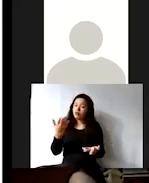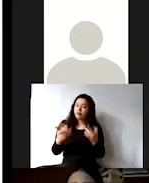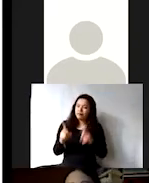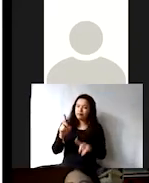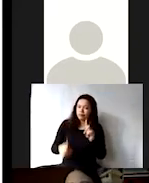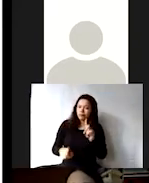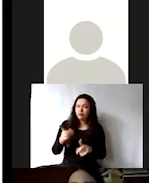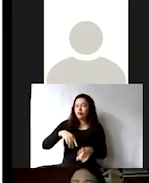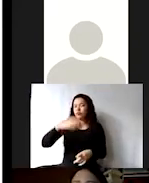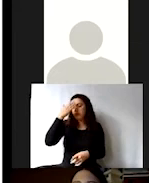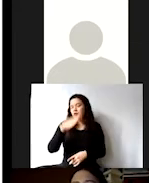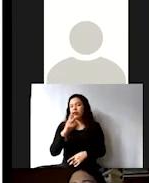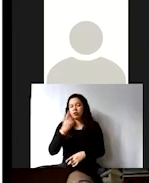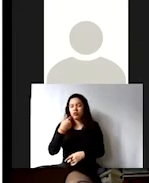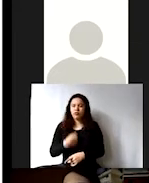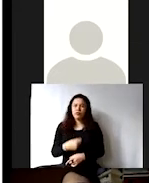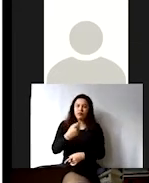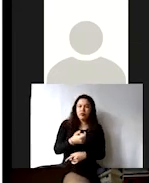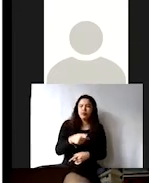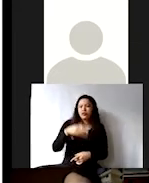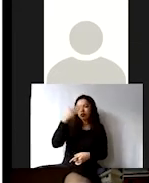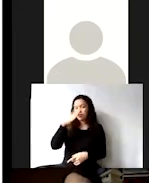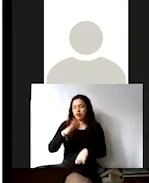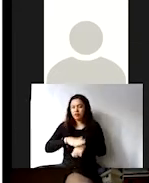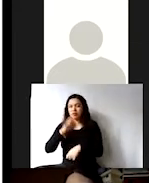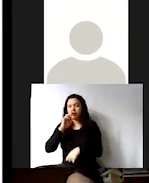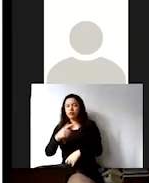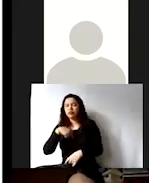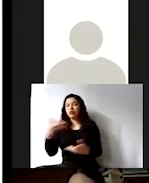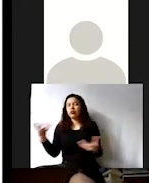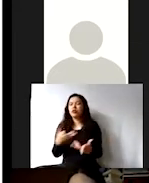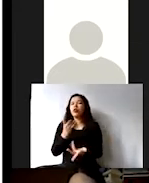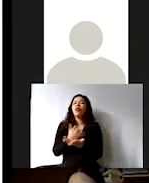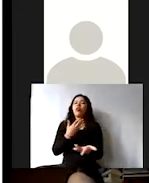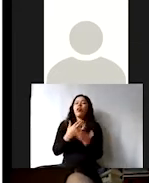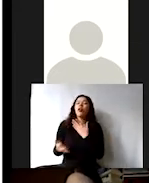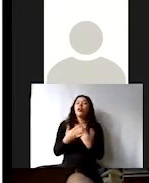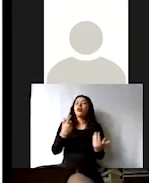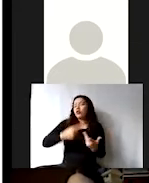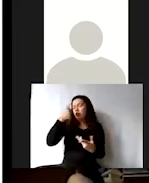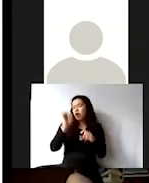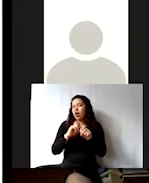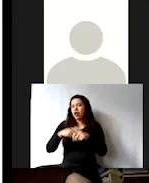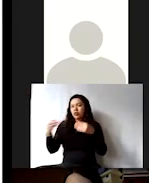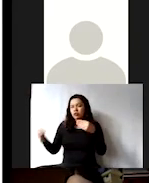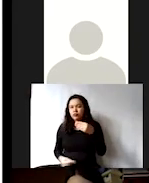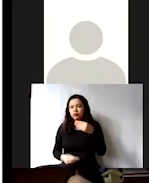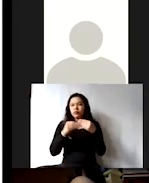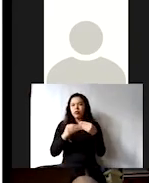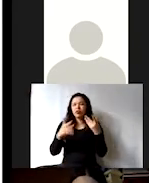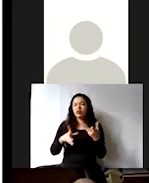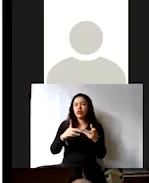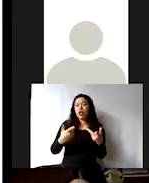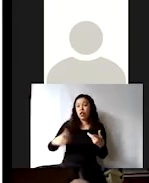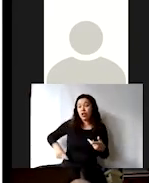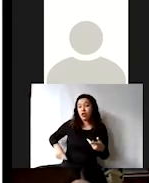saben ustedes mejor que yo. A veces hacemos no solo acciones complementarias, sino suplementarias de lo que el Estado